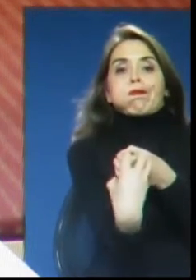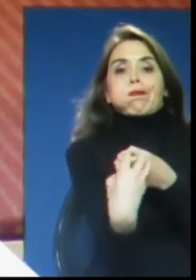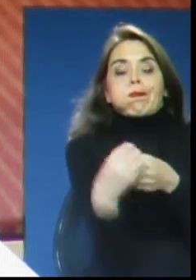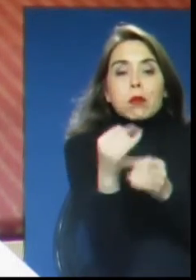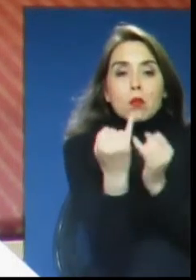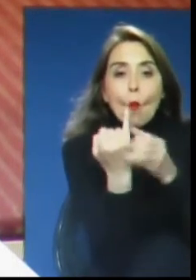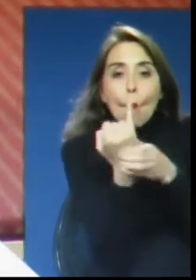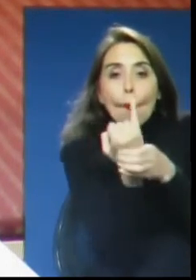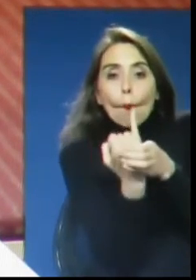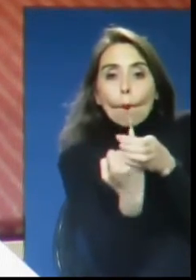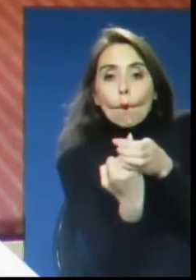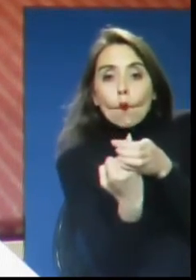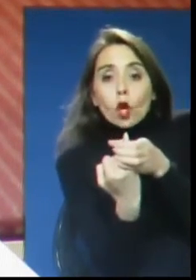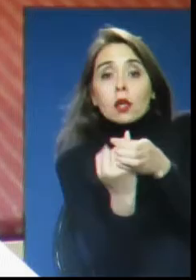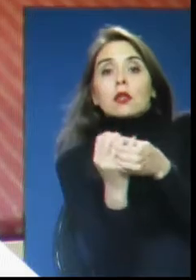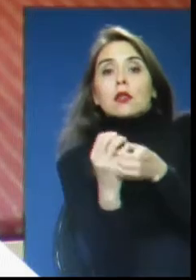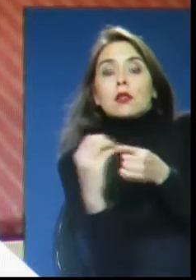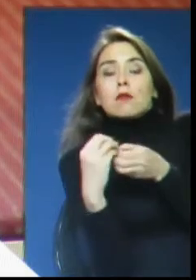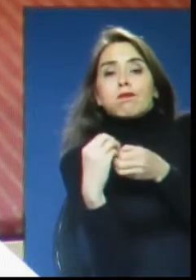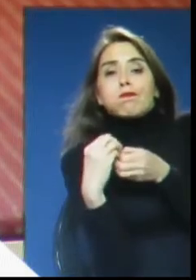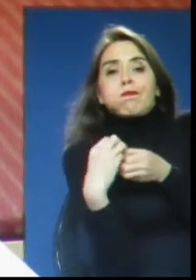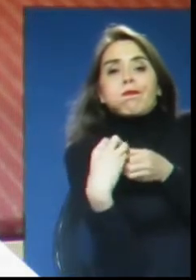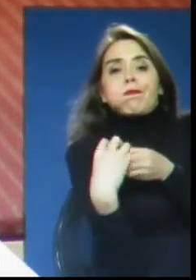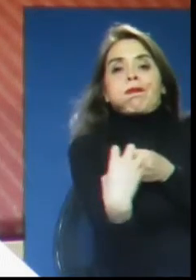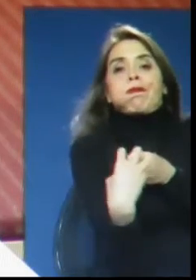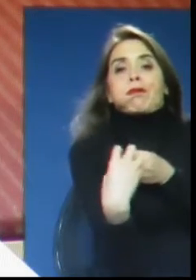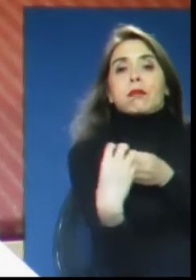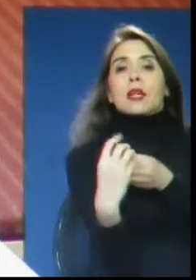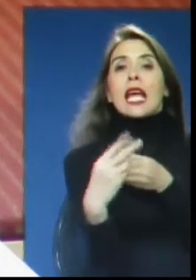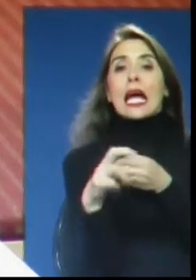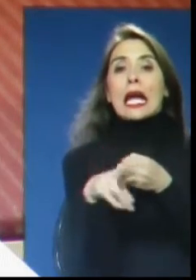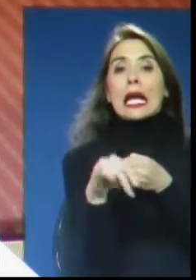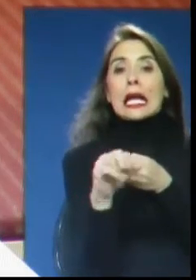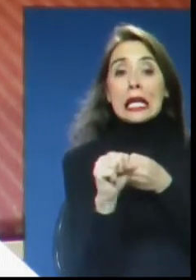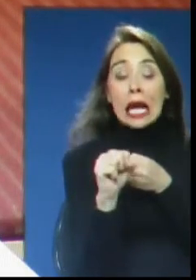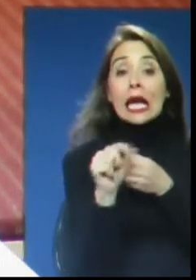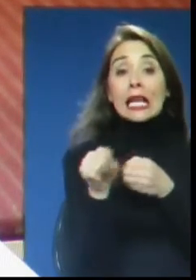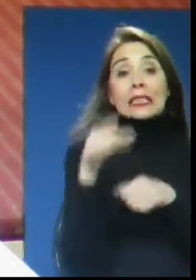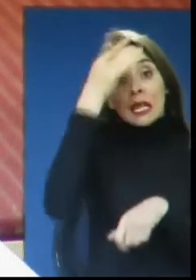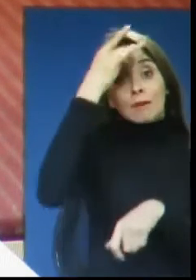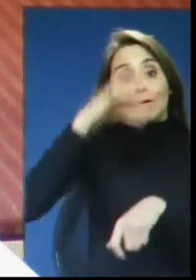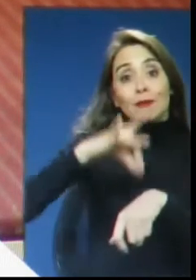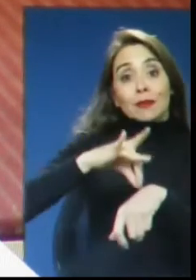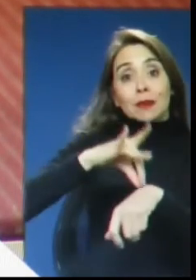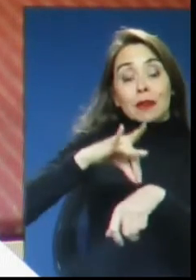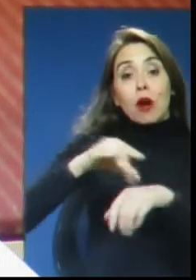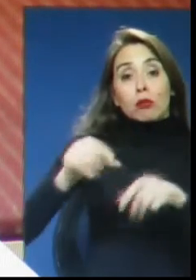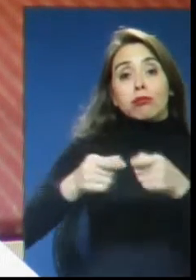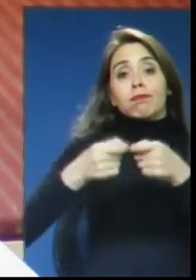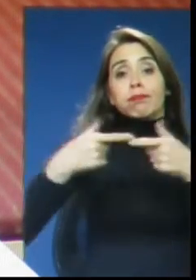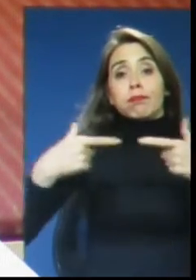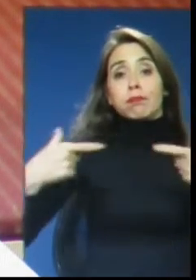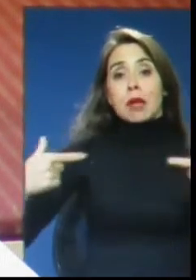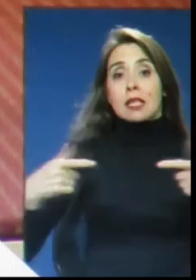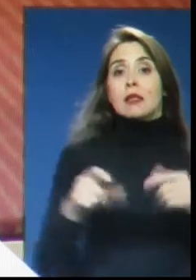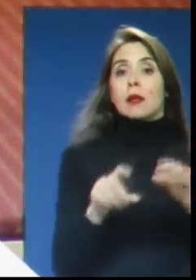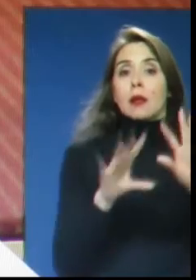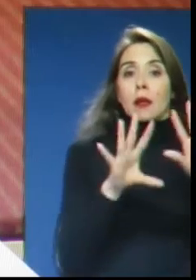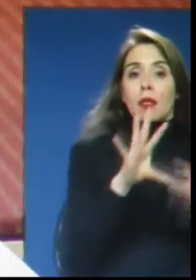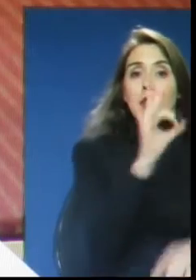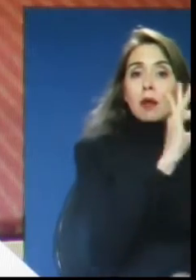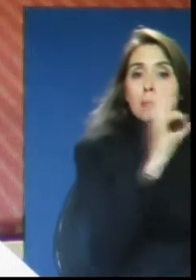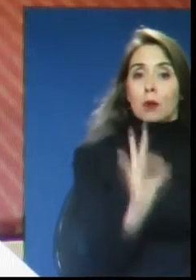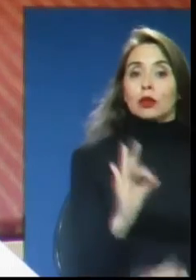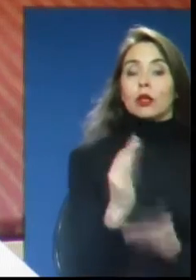nervios cercanos a la médula espinal, generando, por supuesto, este daño. Esta patología ha ido en aumento entre un 10 a